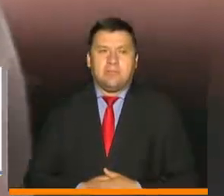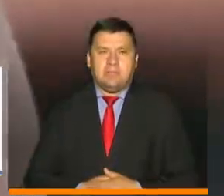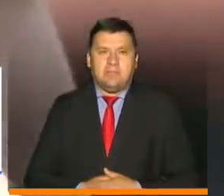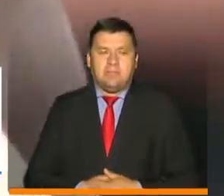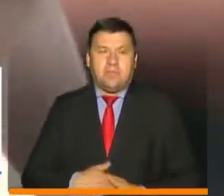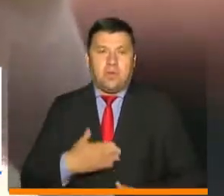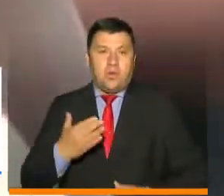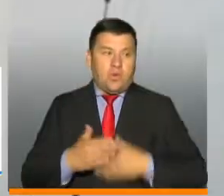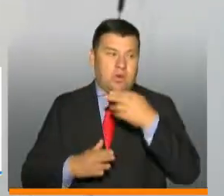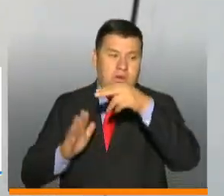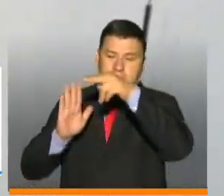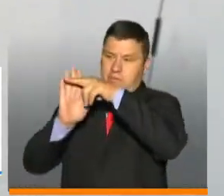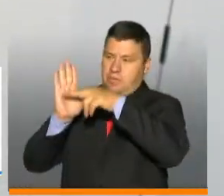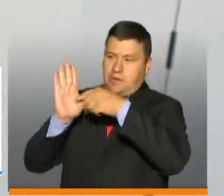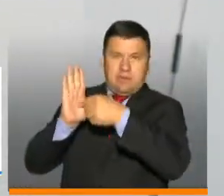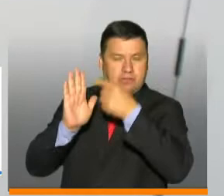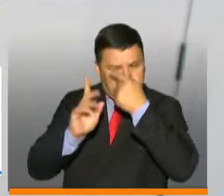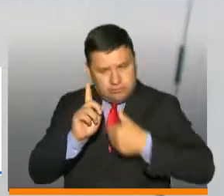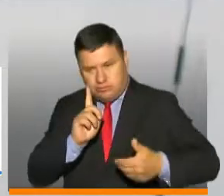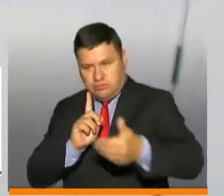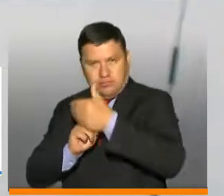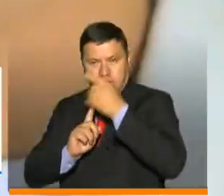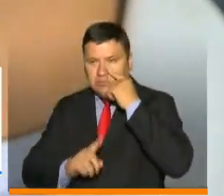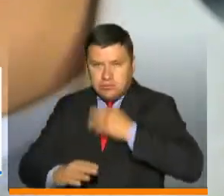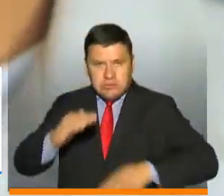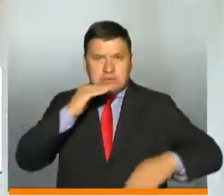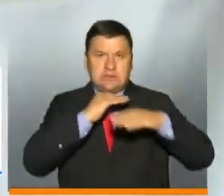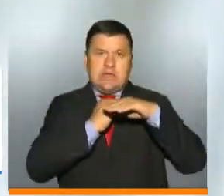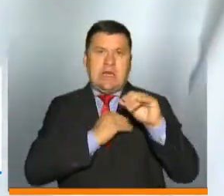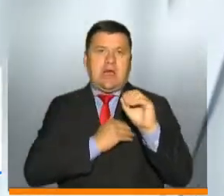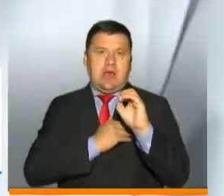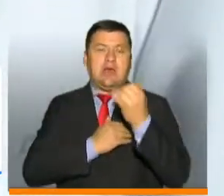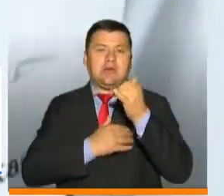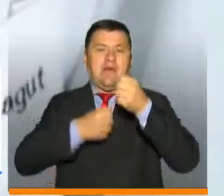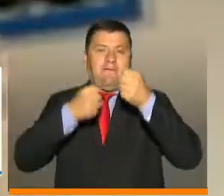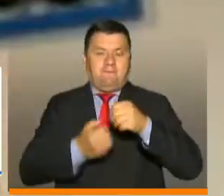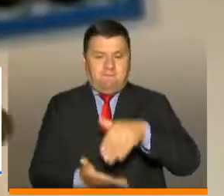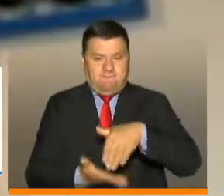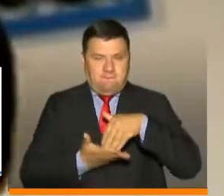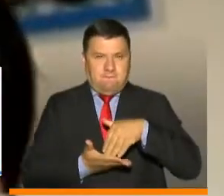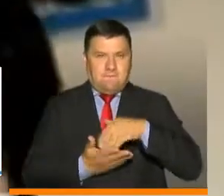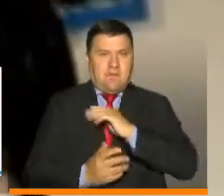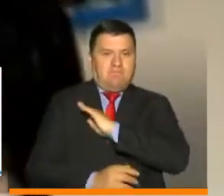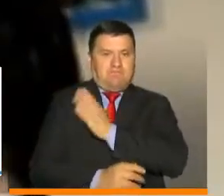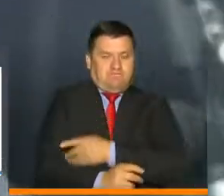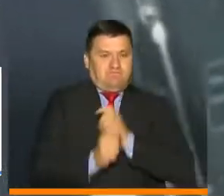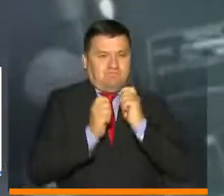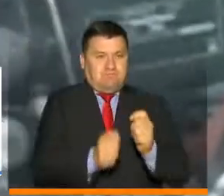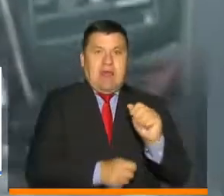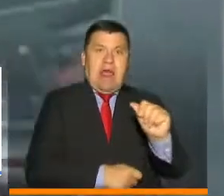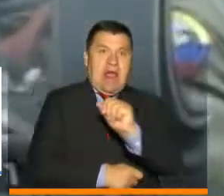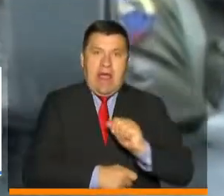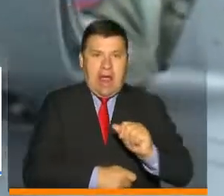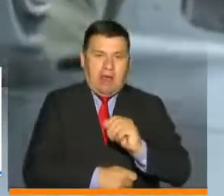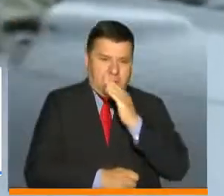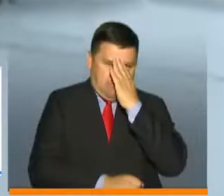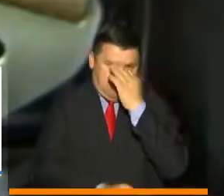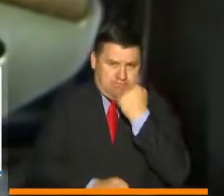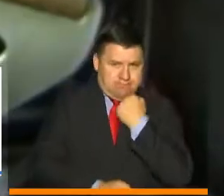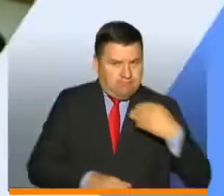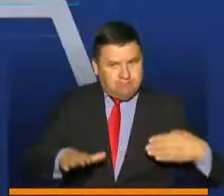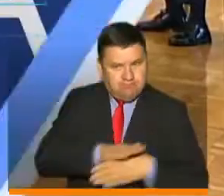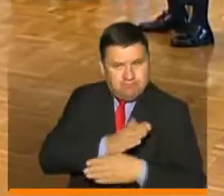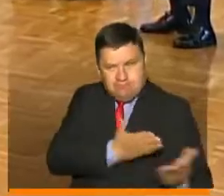Con nuevos lineamientos para la protección de equidad de género, se fortalece el empoderamiento de la mujer en la fuerza